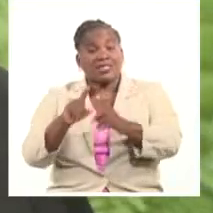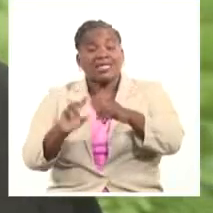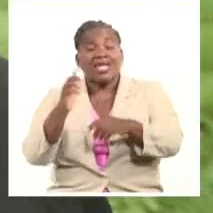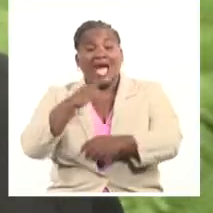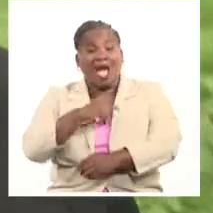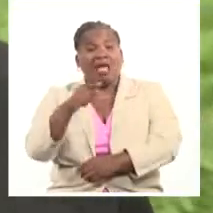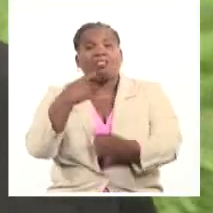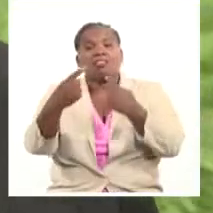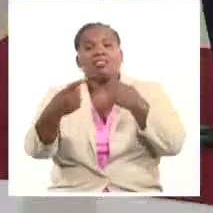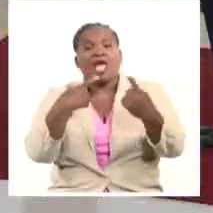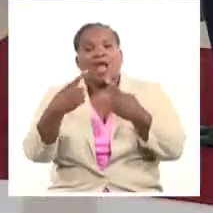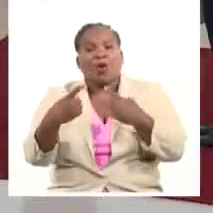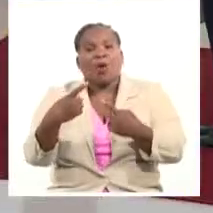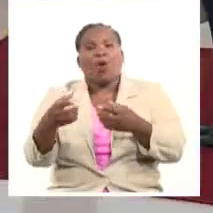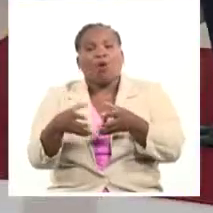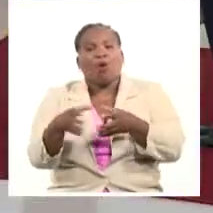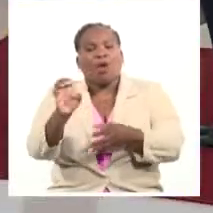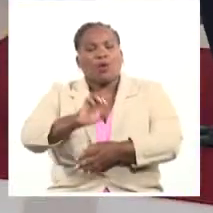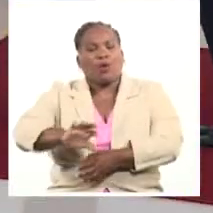político con la Unión Europea.